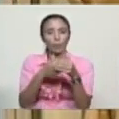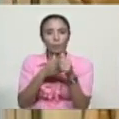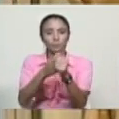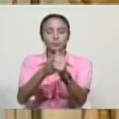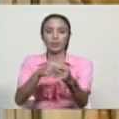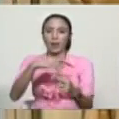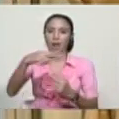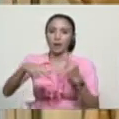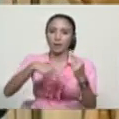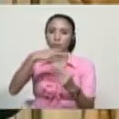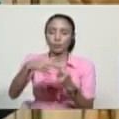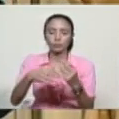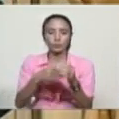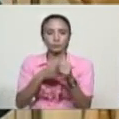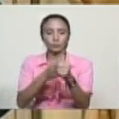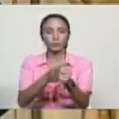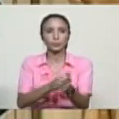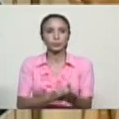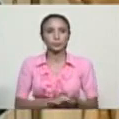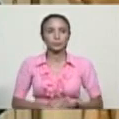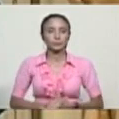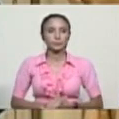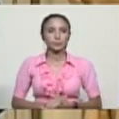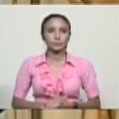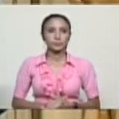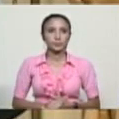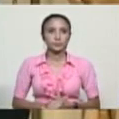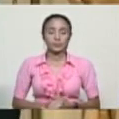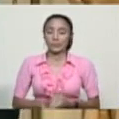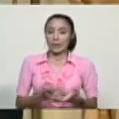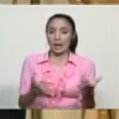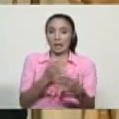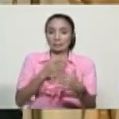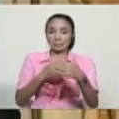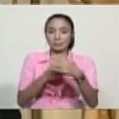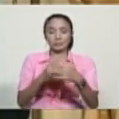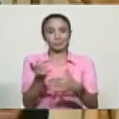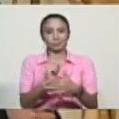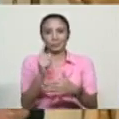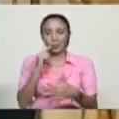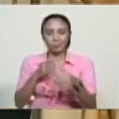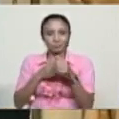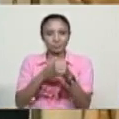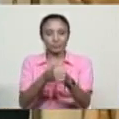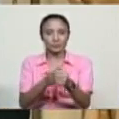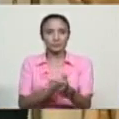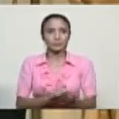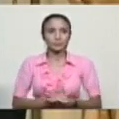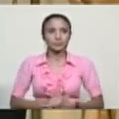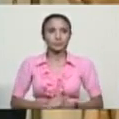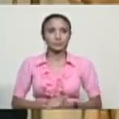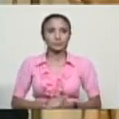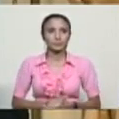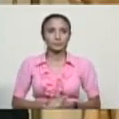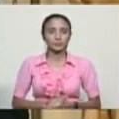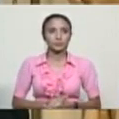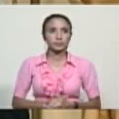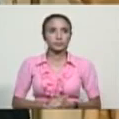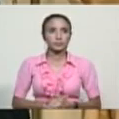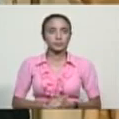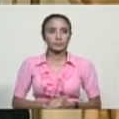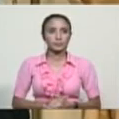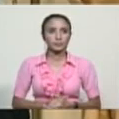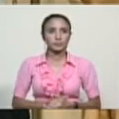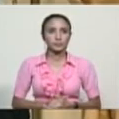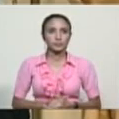revolucionario sin dejarse detener por las condiciones adversas que le tocó vivir.